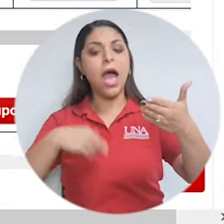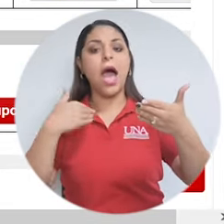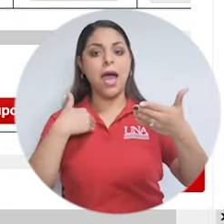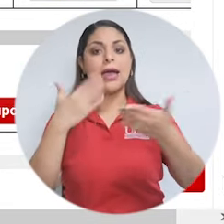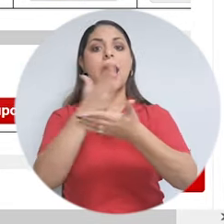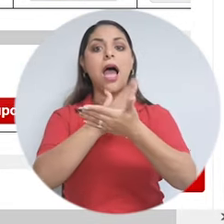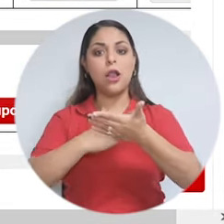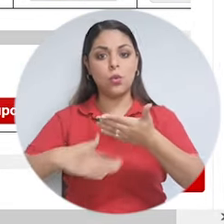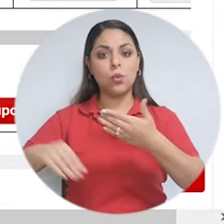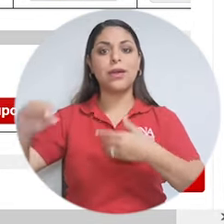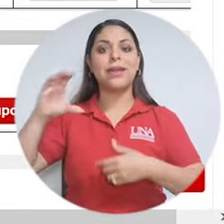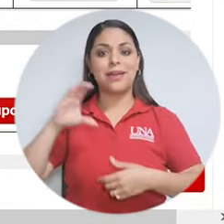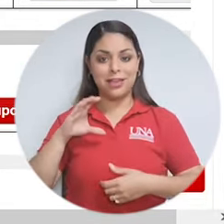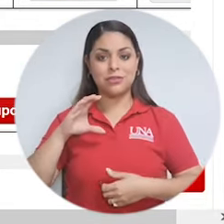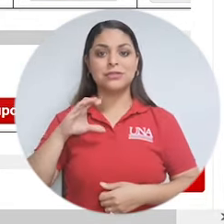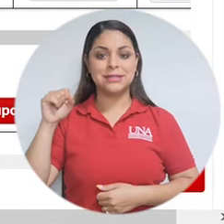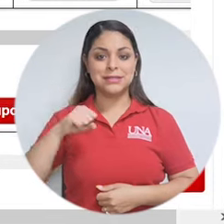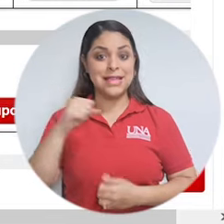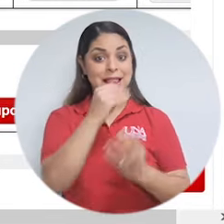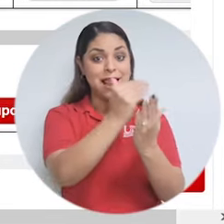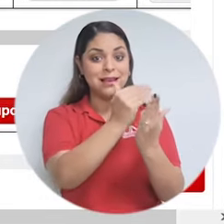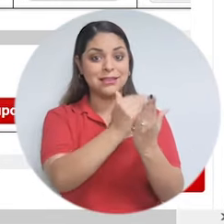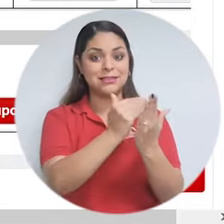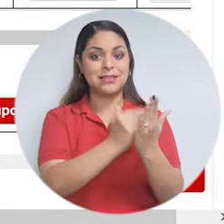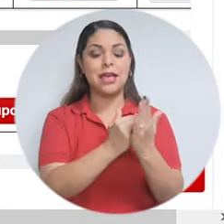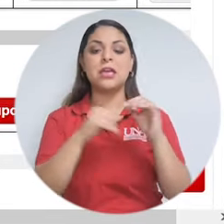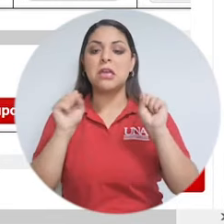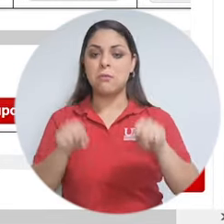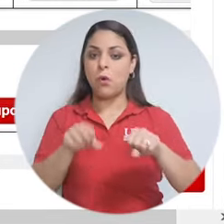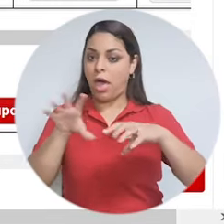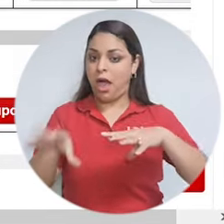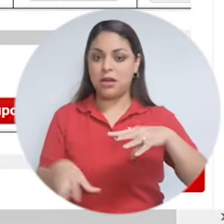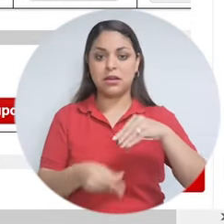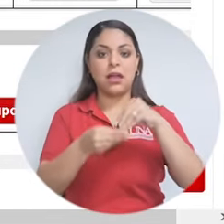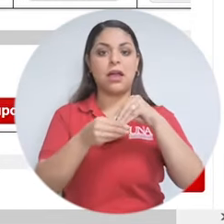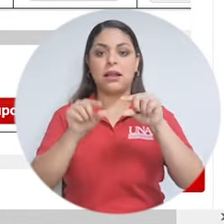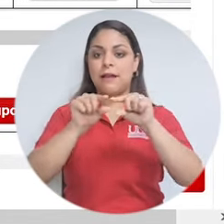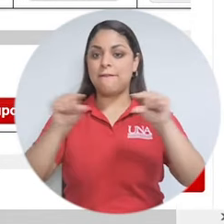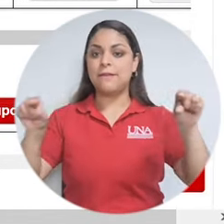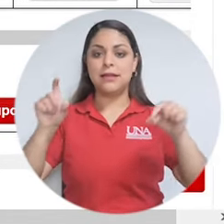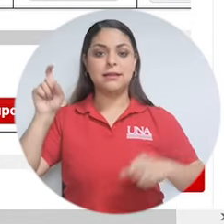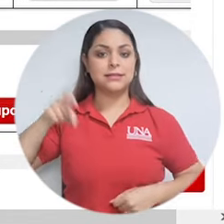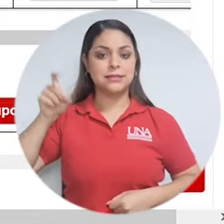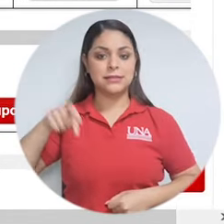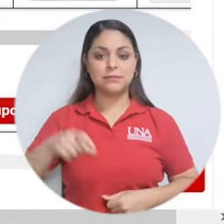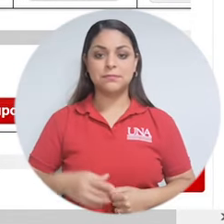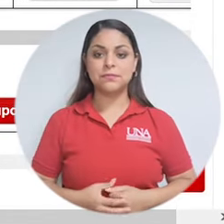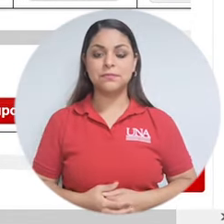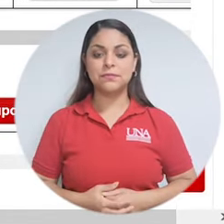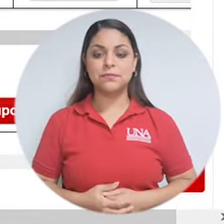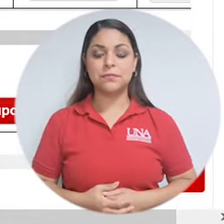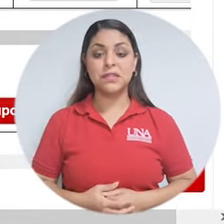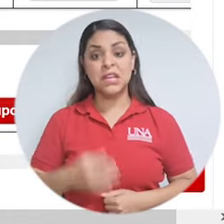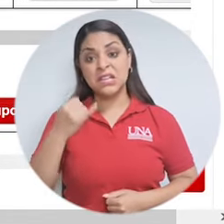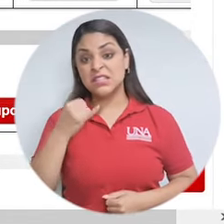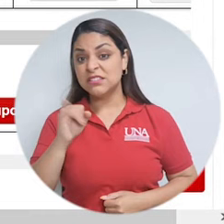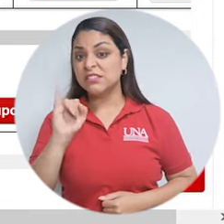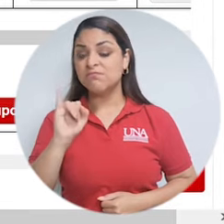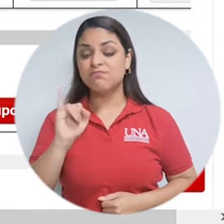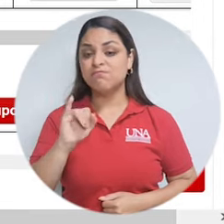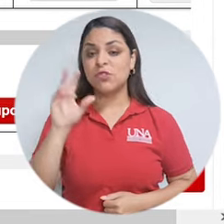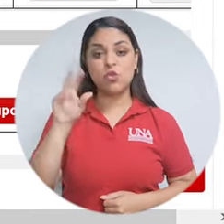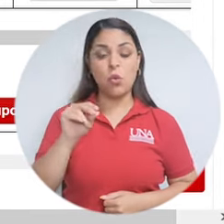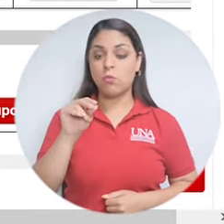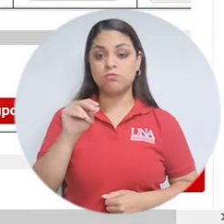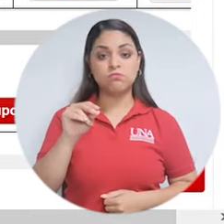los ingresos indicados en la lista. Puede agregar la fila que necesita. En caso de que no